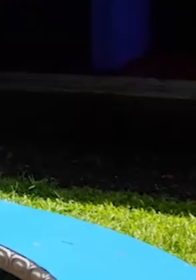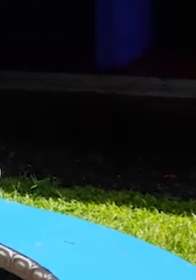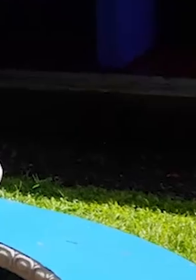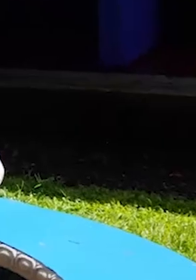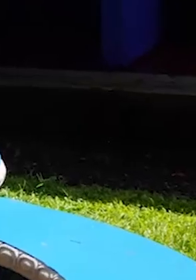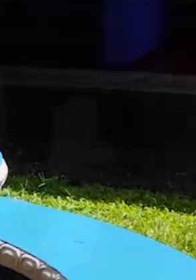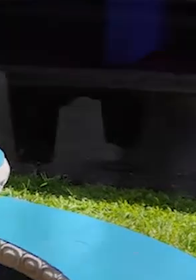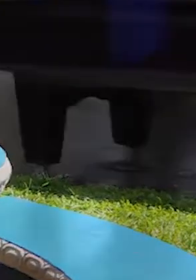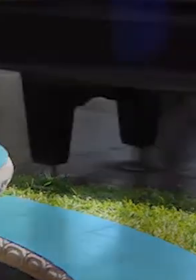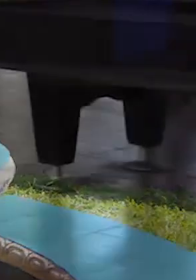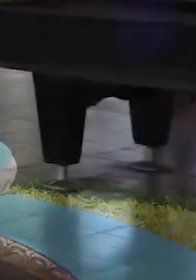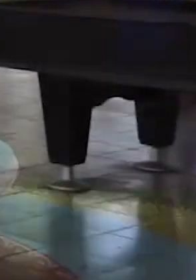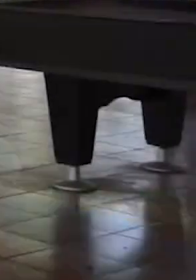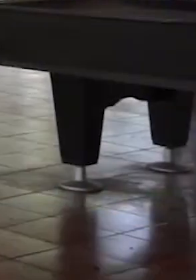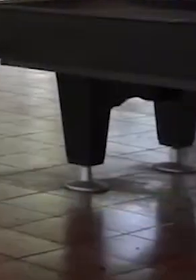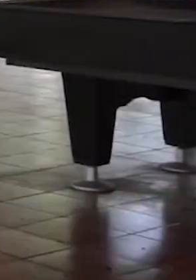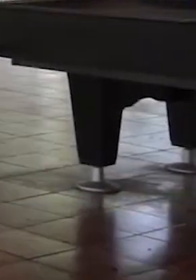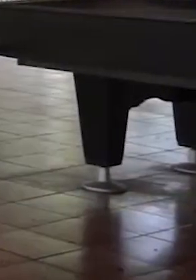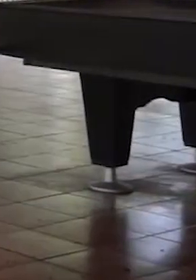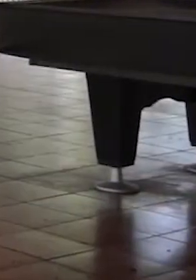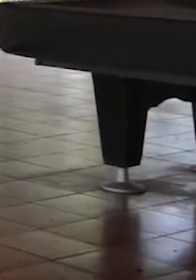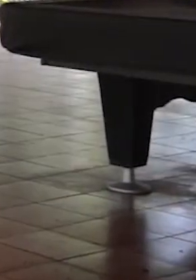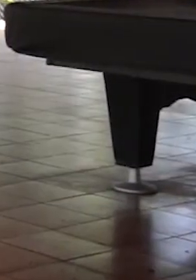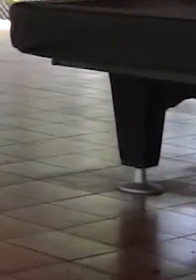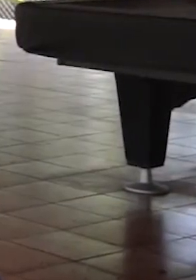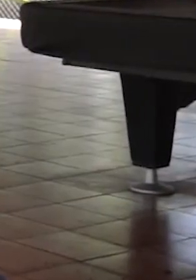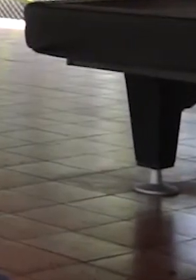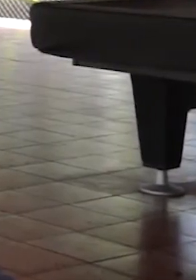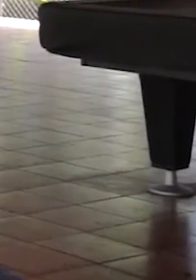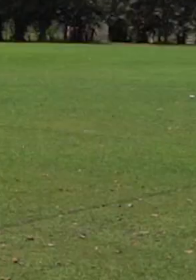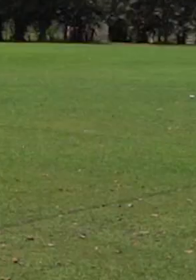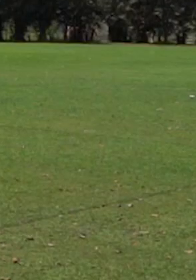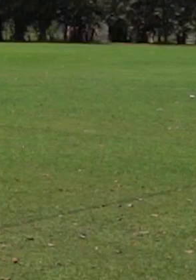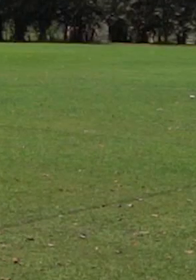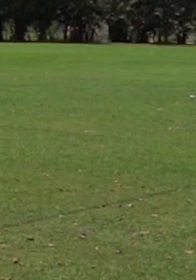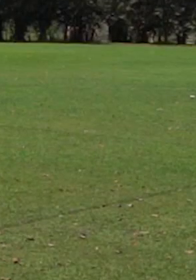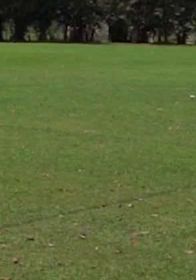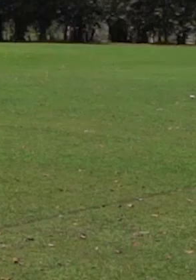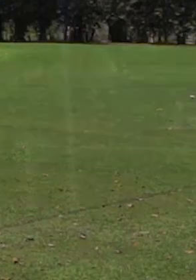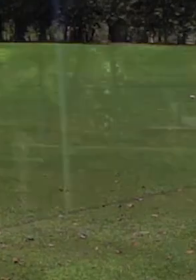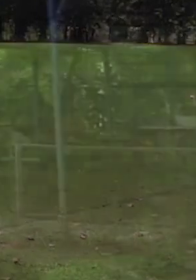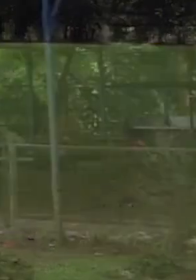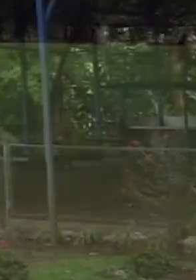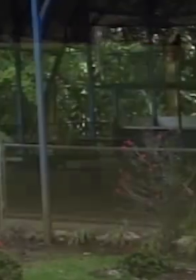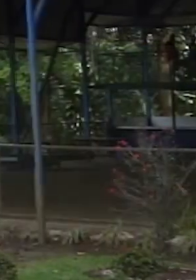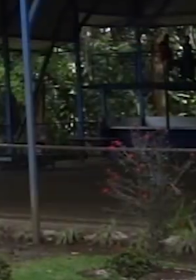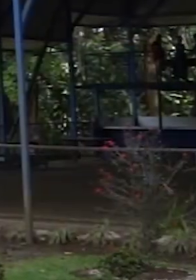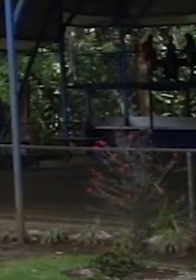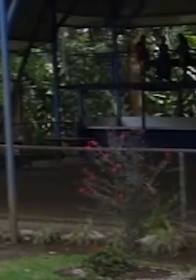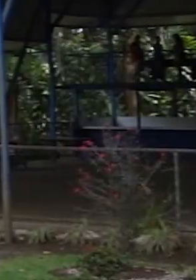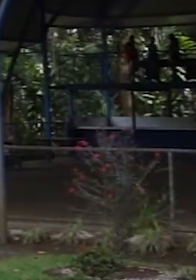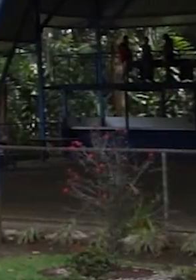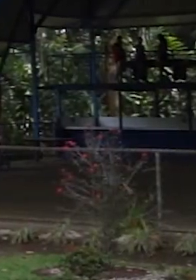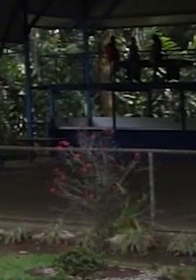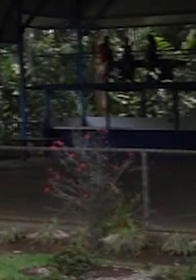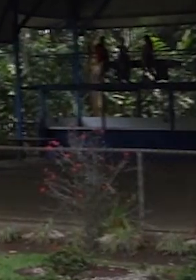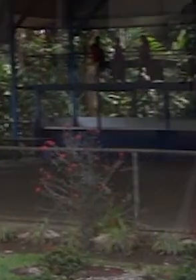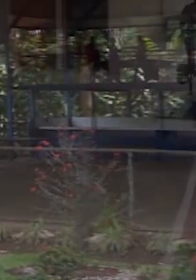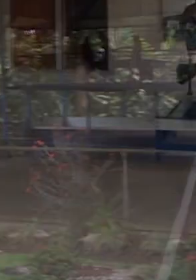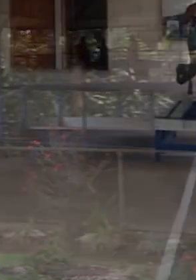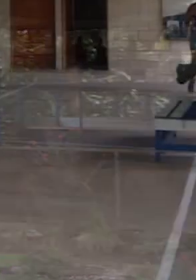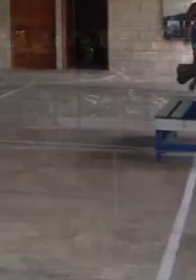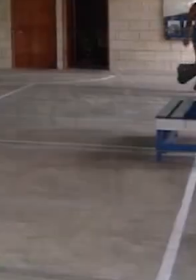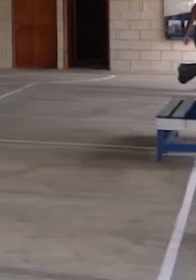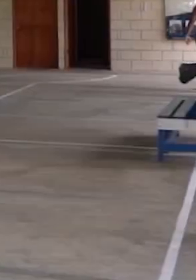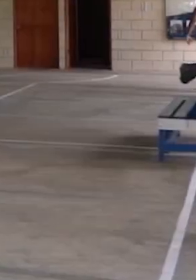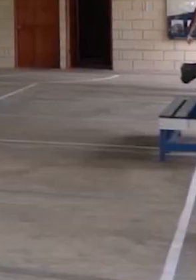Colipro invita a las personas colegiadas a visitar los distintos centros recreativos y culturales de los que dispone el Colegio